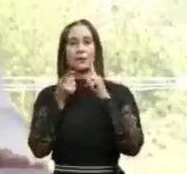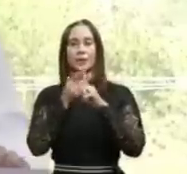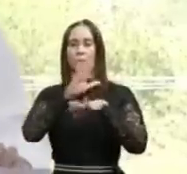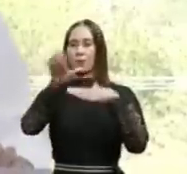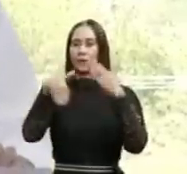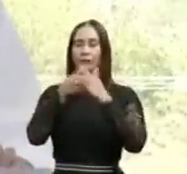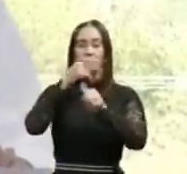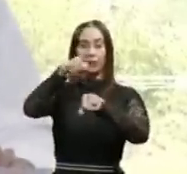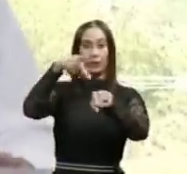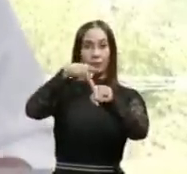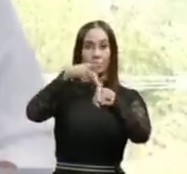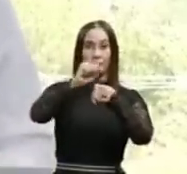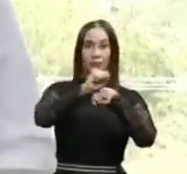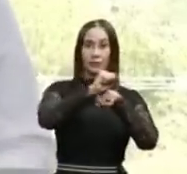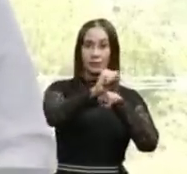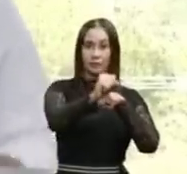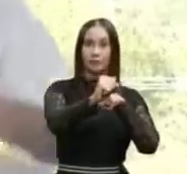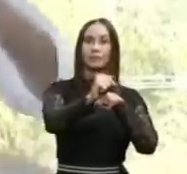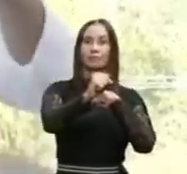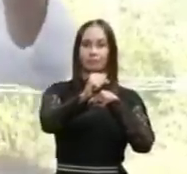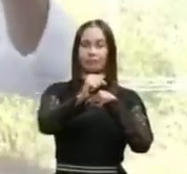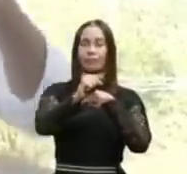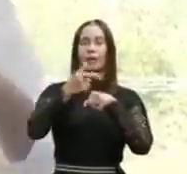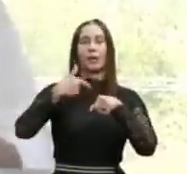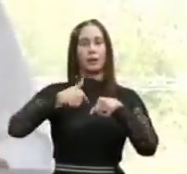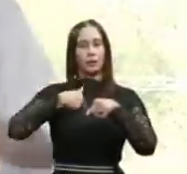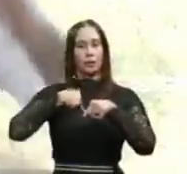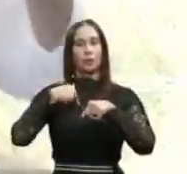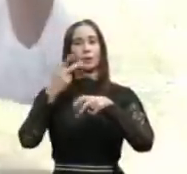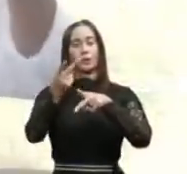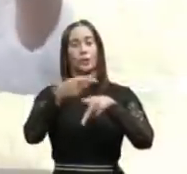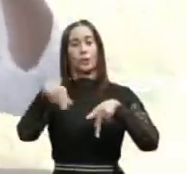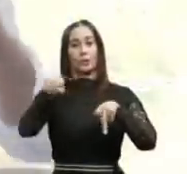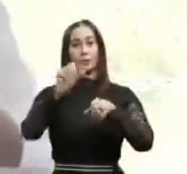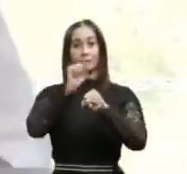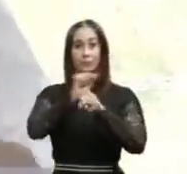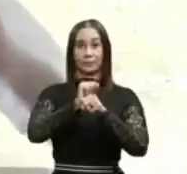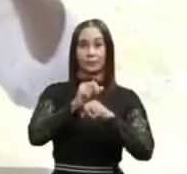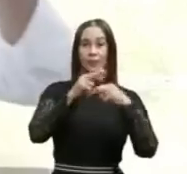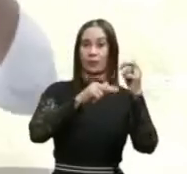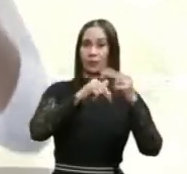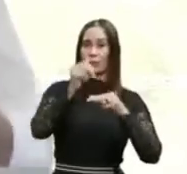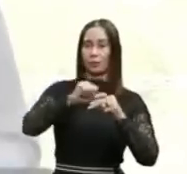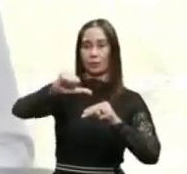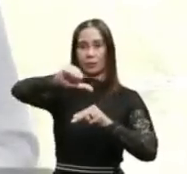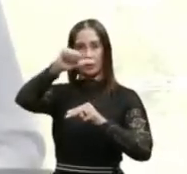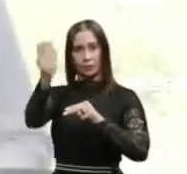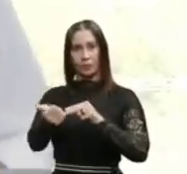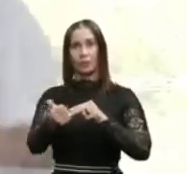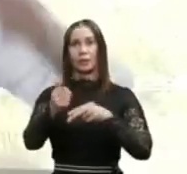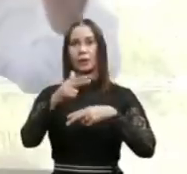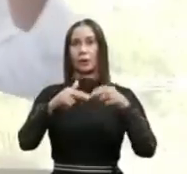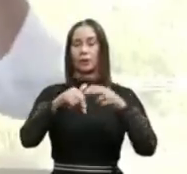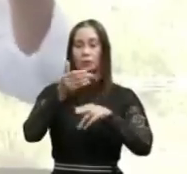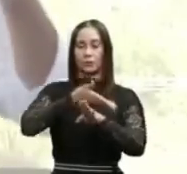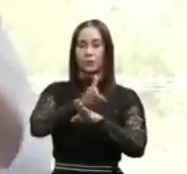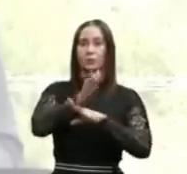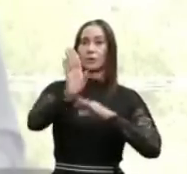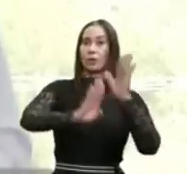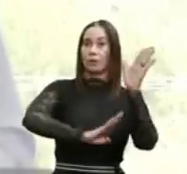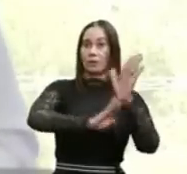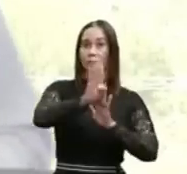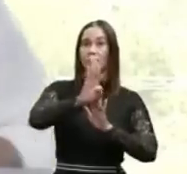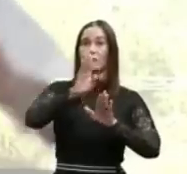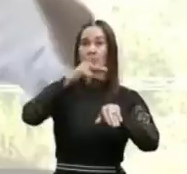todas las provincias del sur, nos toca con esta obra, con las demás que he mencionado, con el desarrollo